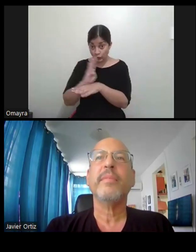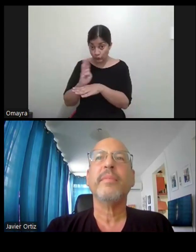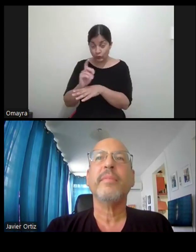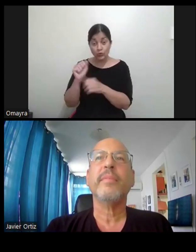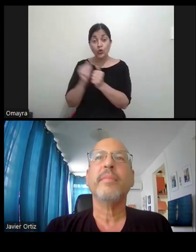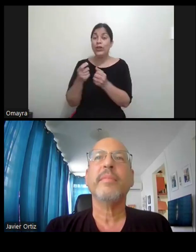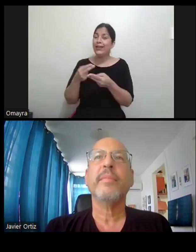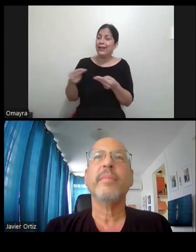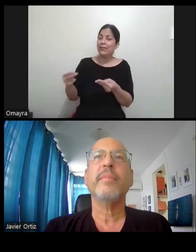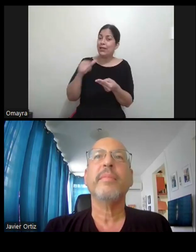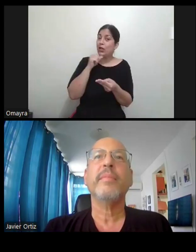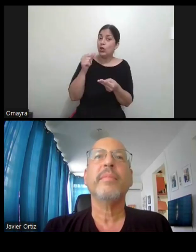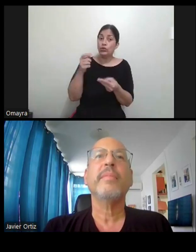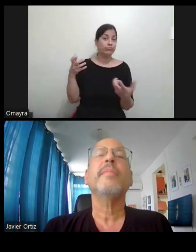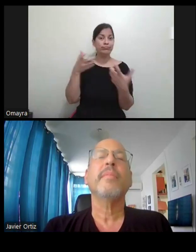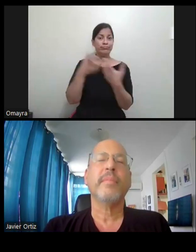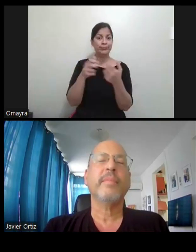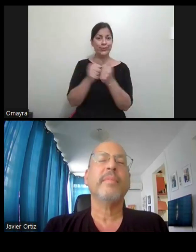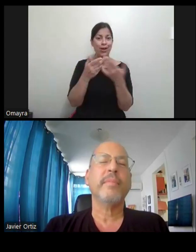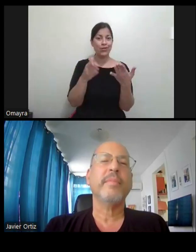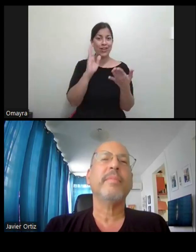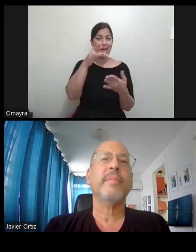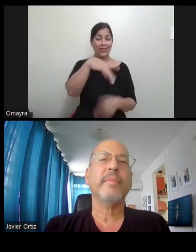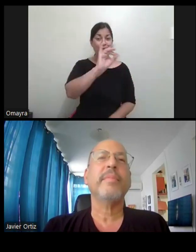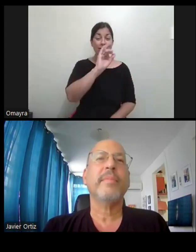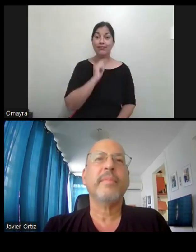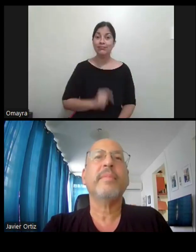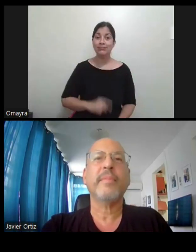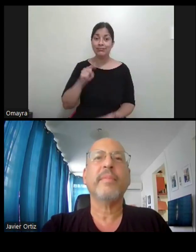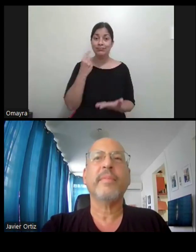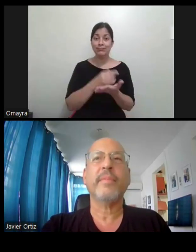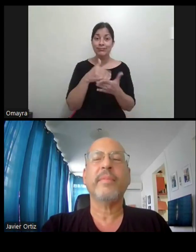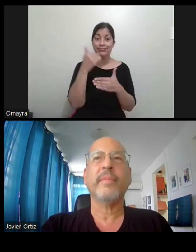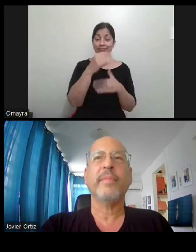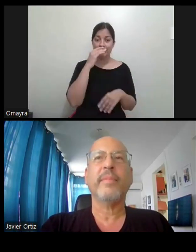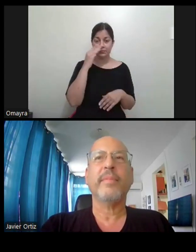son consonas con las que se van a encontrar cuando se gradúen, ¿no? También la educación tiene